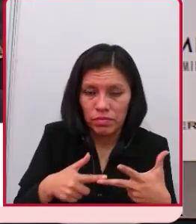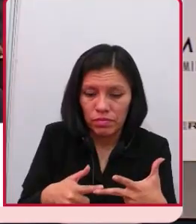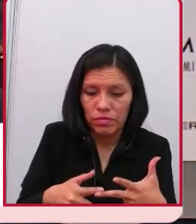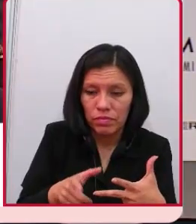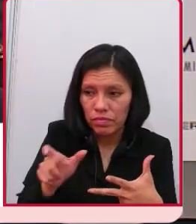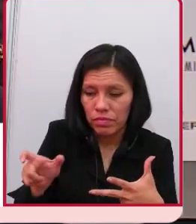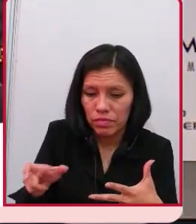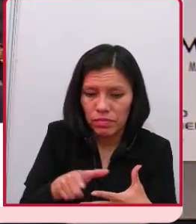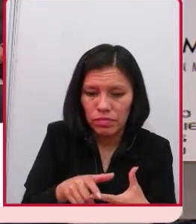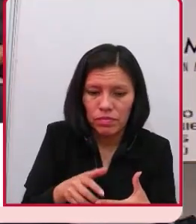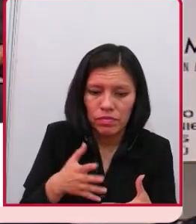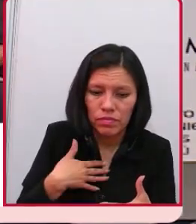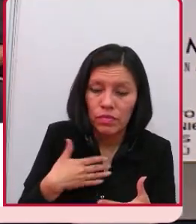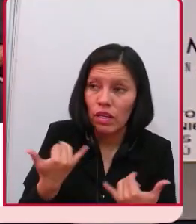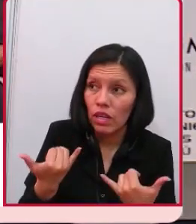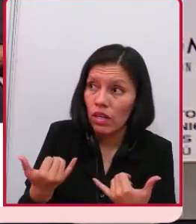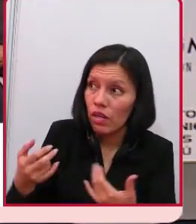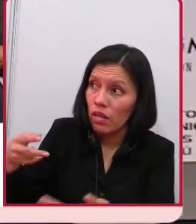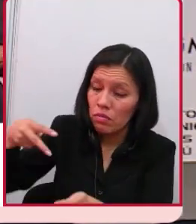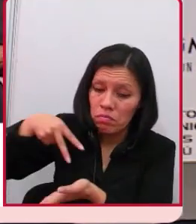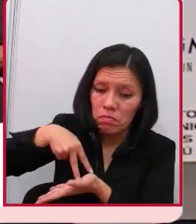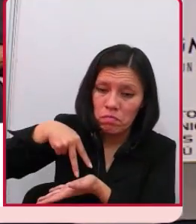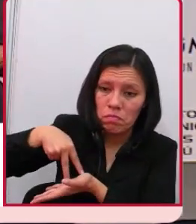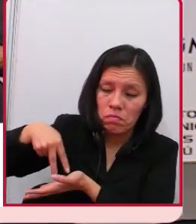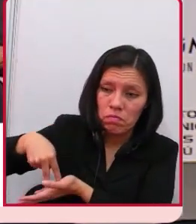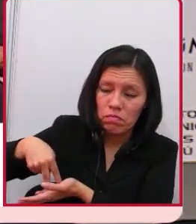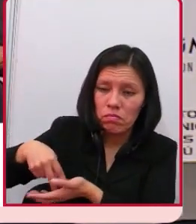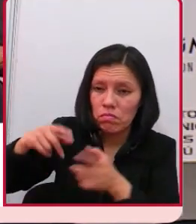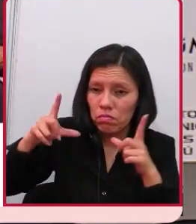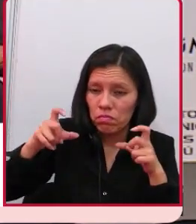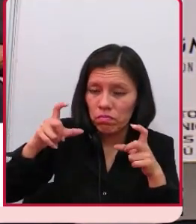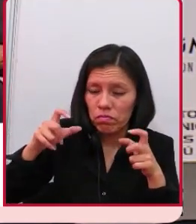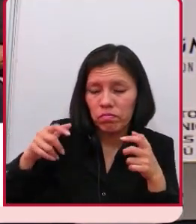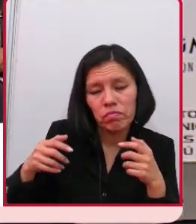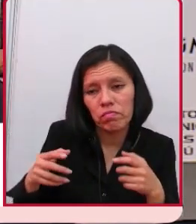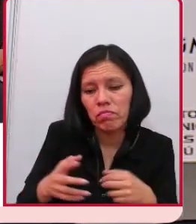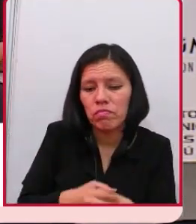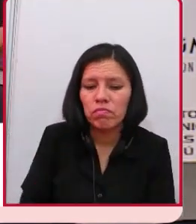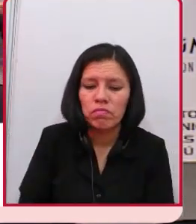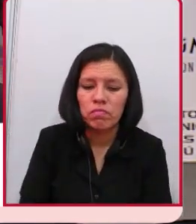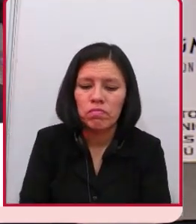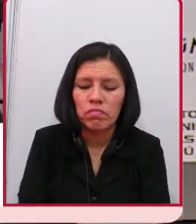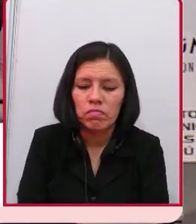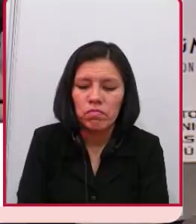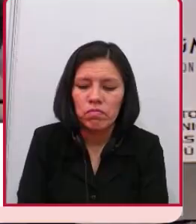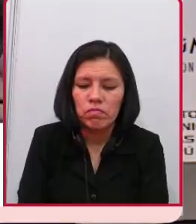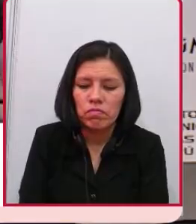los invitamos a ubicarse en el centro del escenario para la foto protocolar correspondiente.